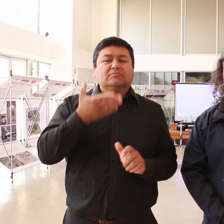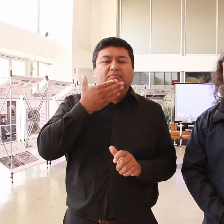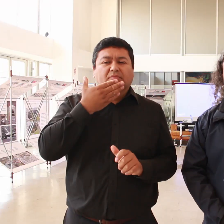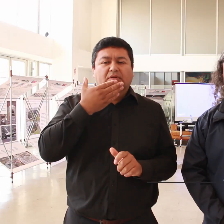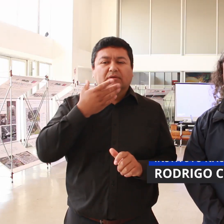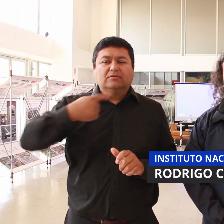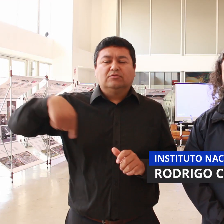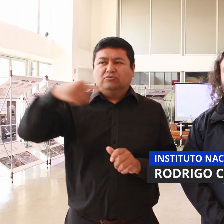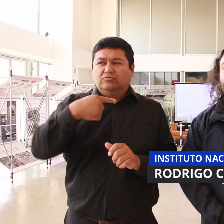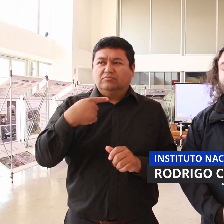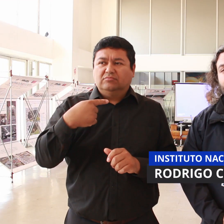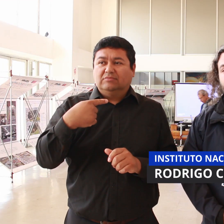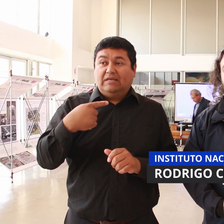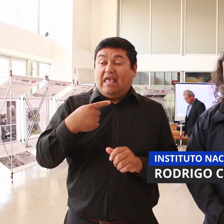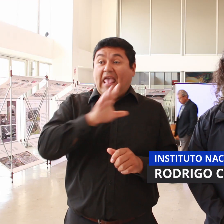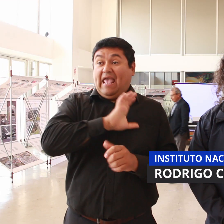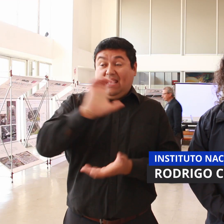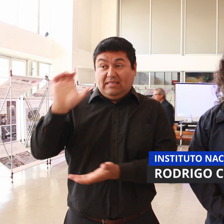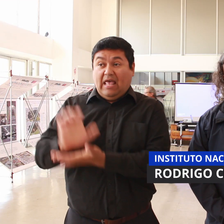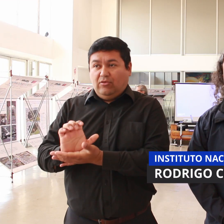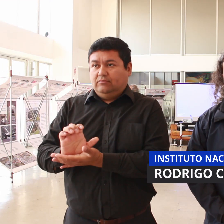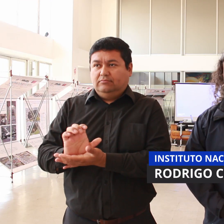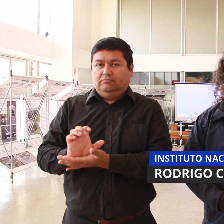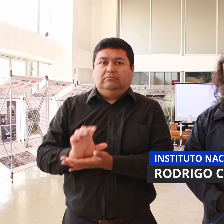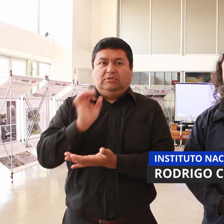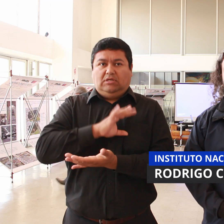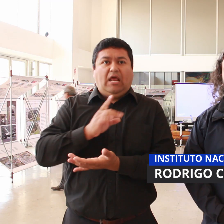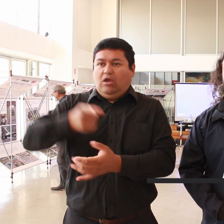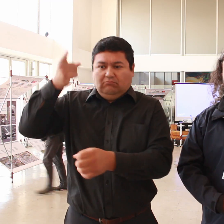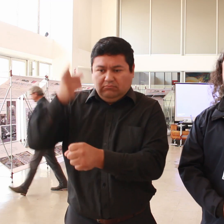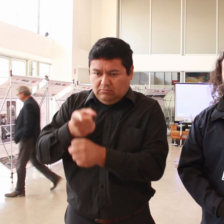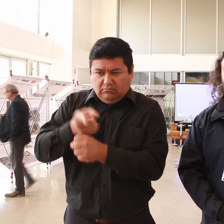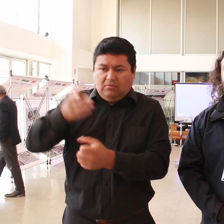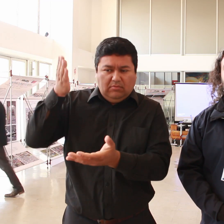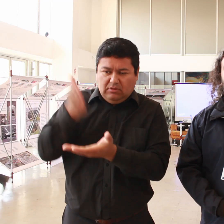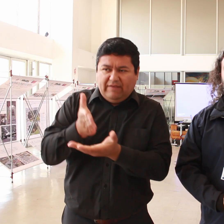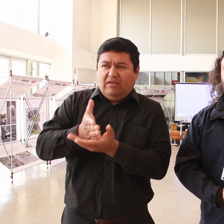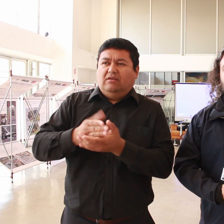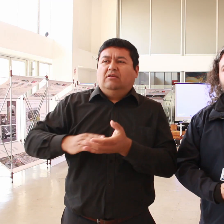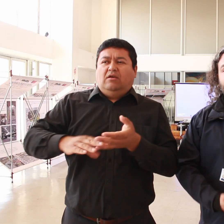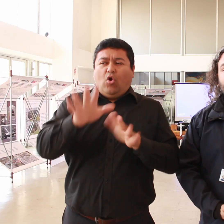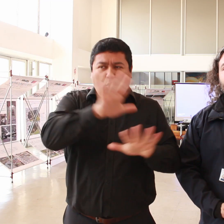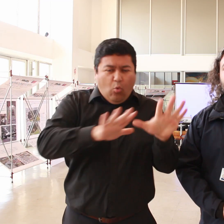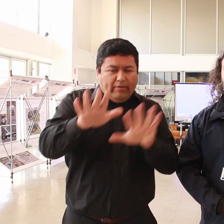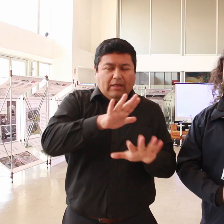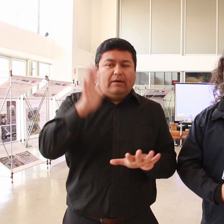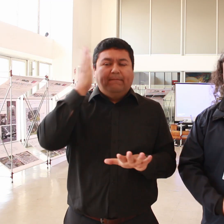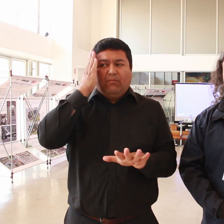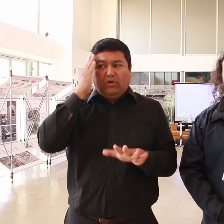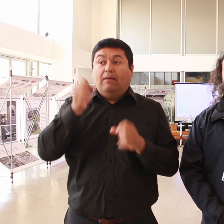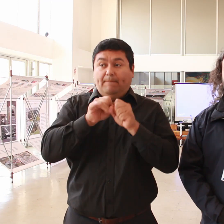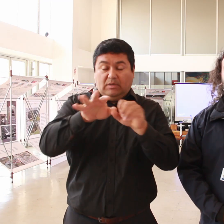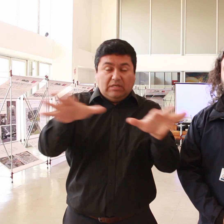Una obligación que tienen los estados, y en particular el estado de Chile, de preservar, fomentar